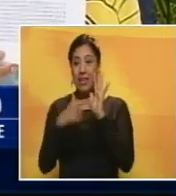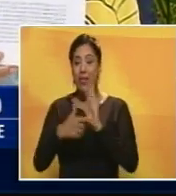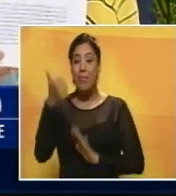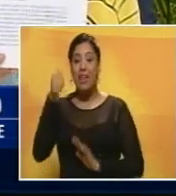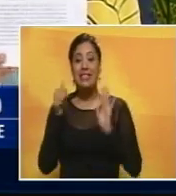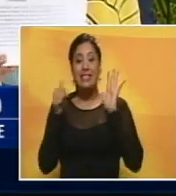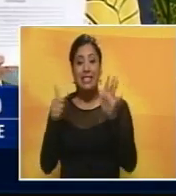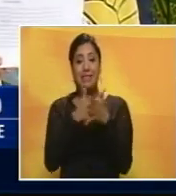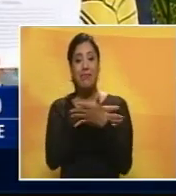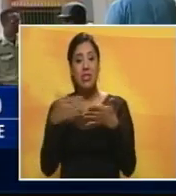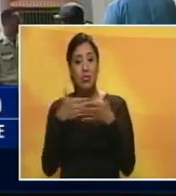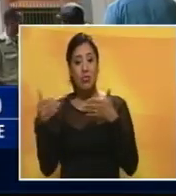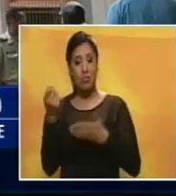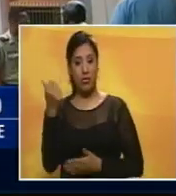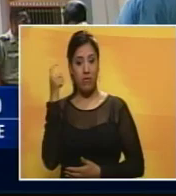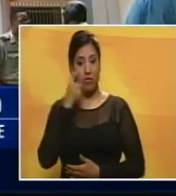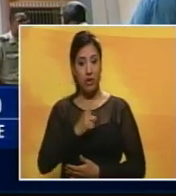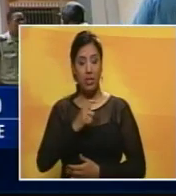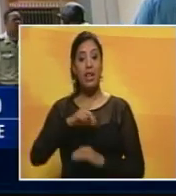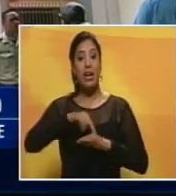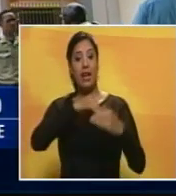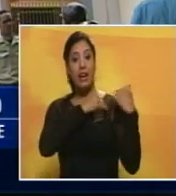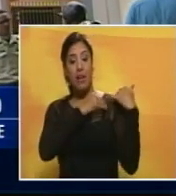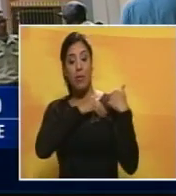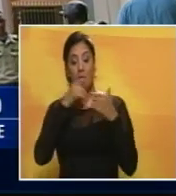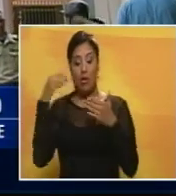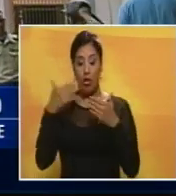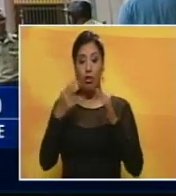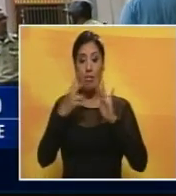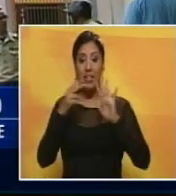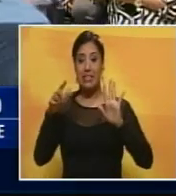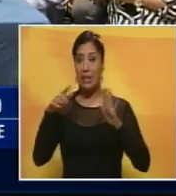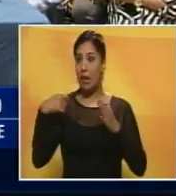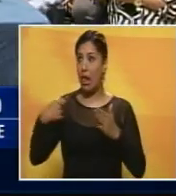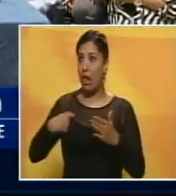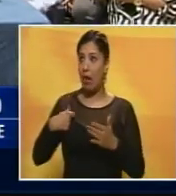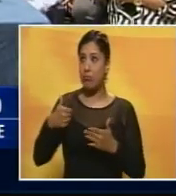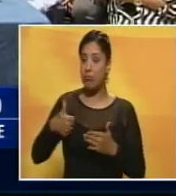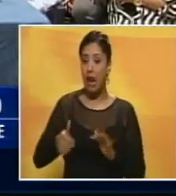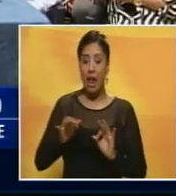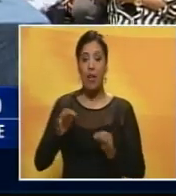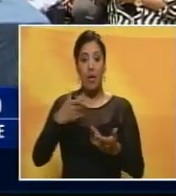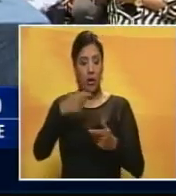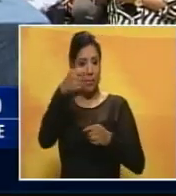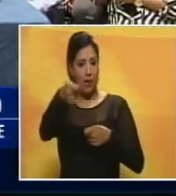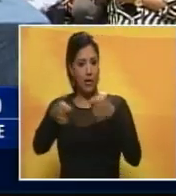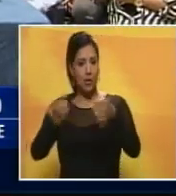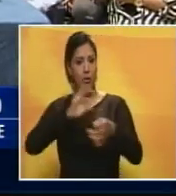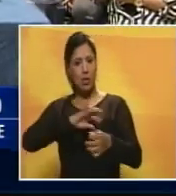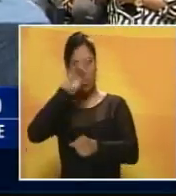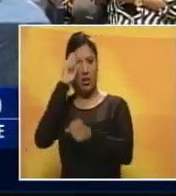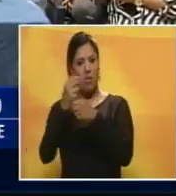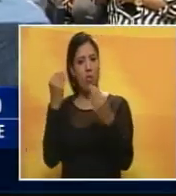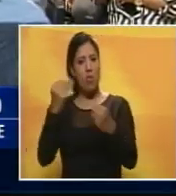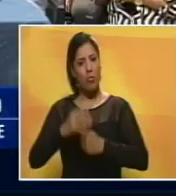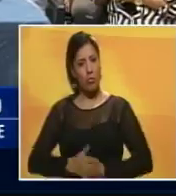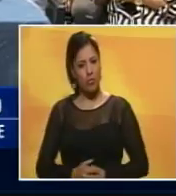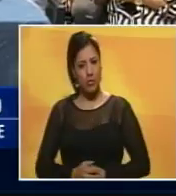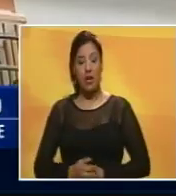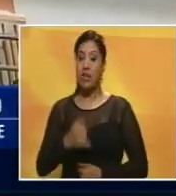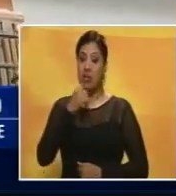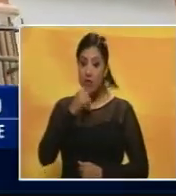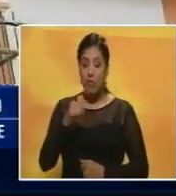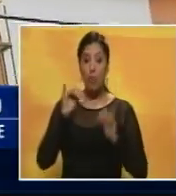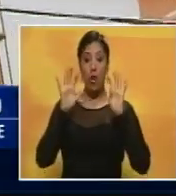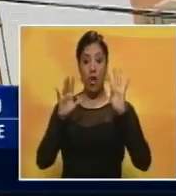de 6 millardos de bolívares correspondientes a este año 2017 para cumplir con los sueldos de los trabajadores. Informó